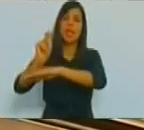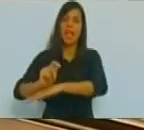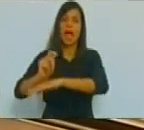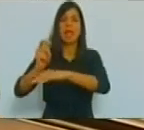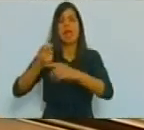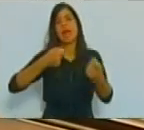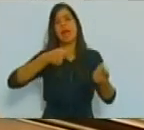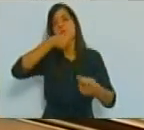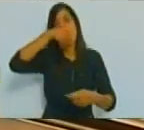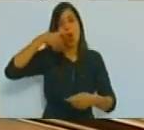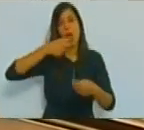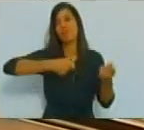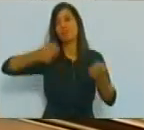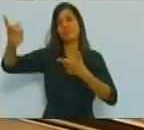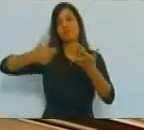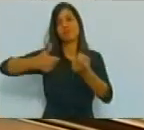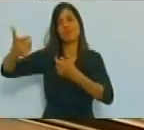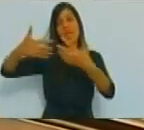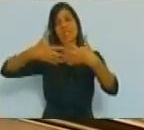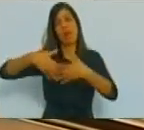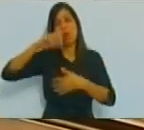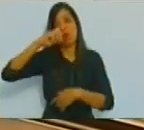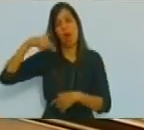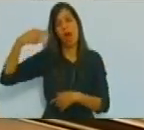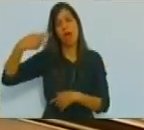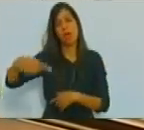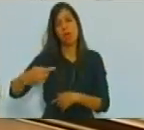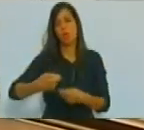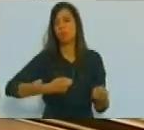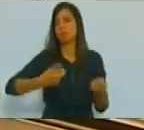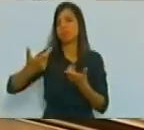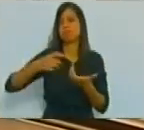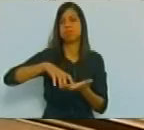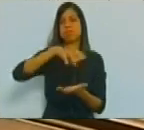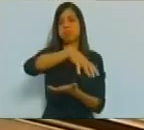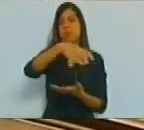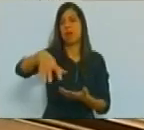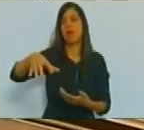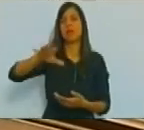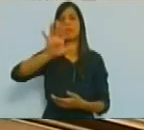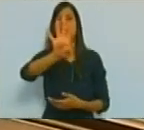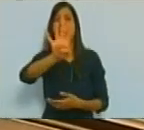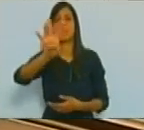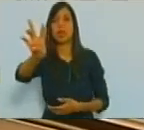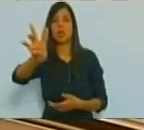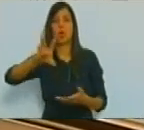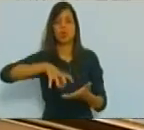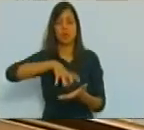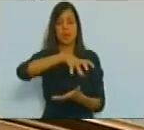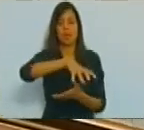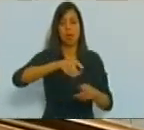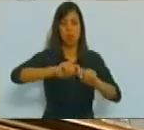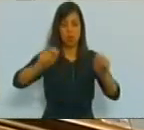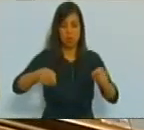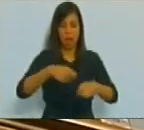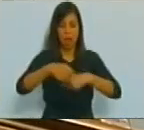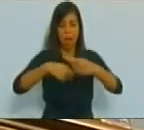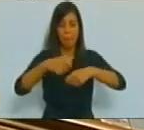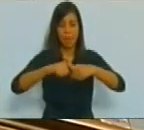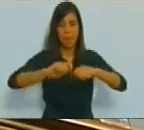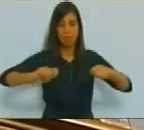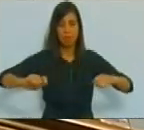años los eeuu y la distribuyen en los 52 estados de la unión la en papeleta en papel